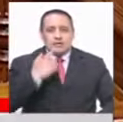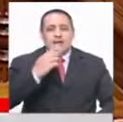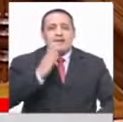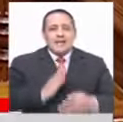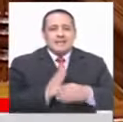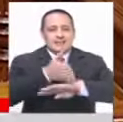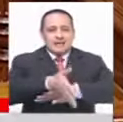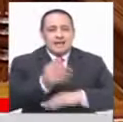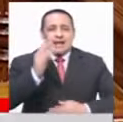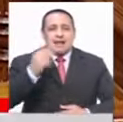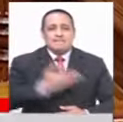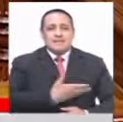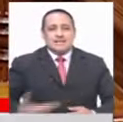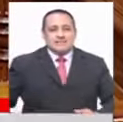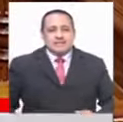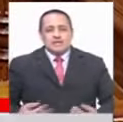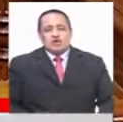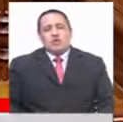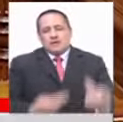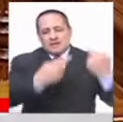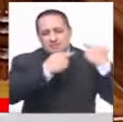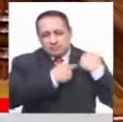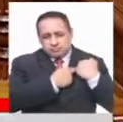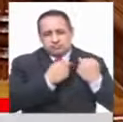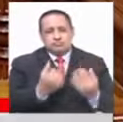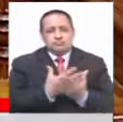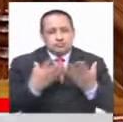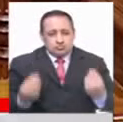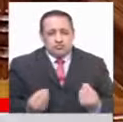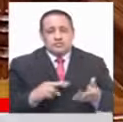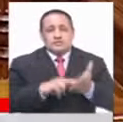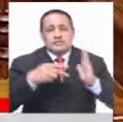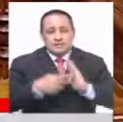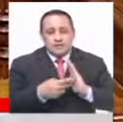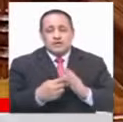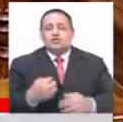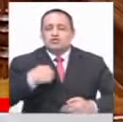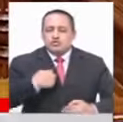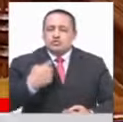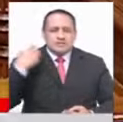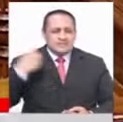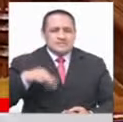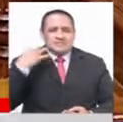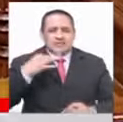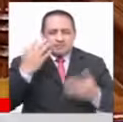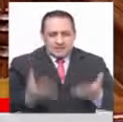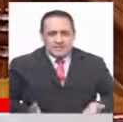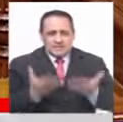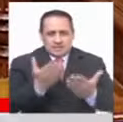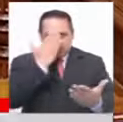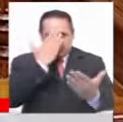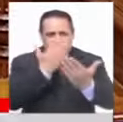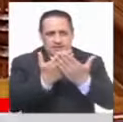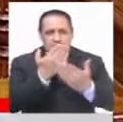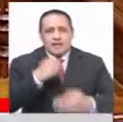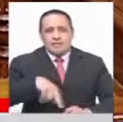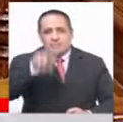presidencia y con el peso de la responsabilidad que eso implica, estaré siempre dándole la cara al